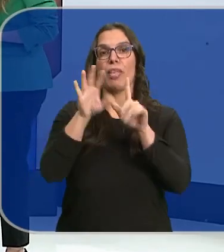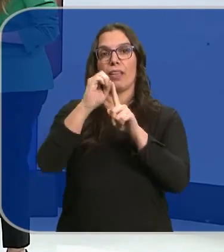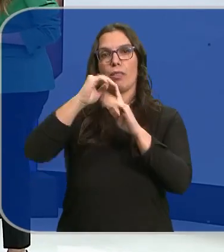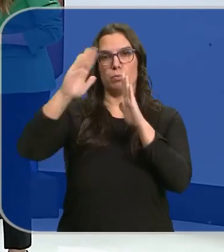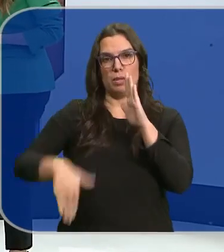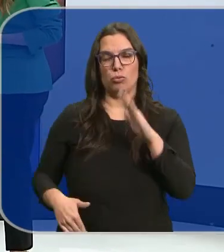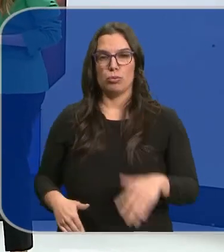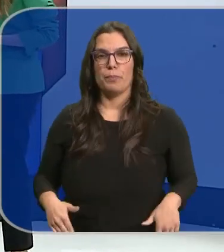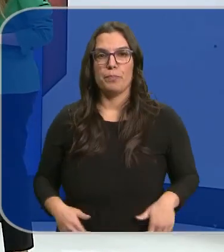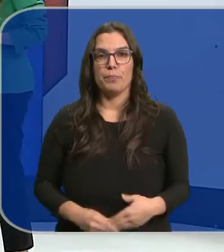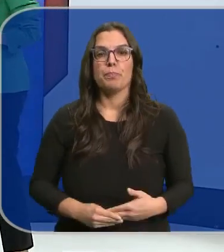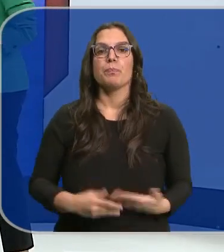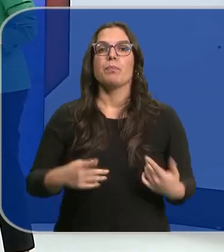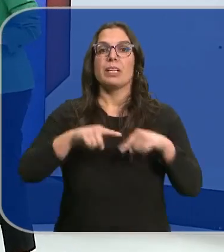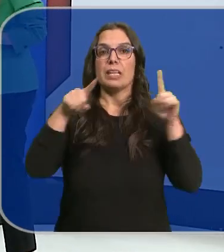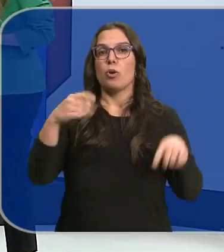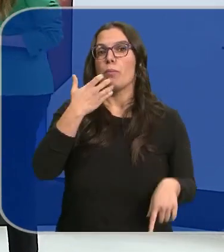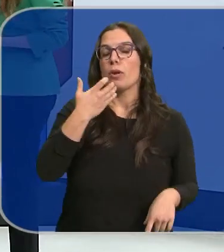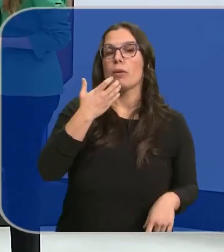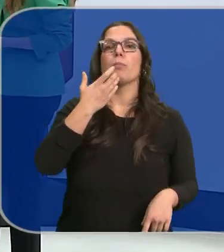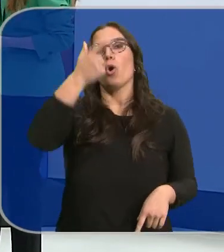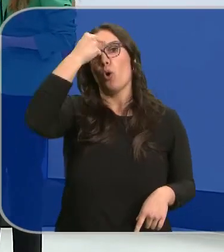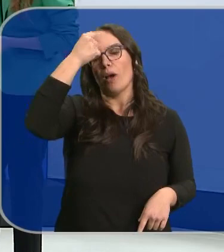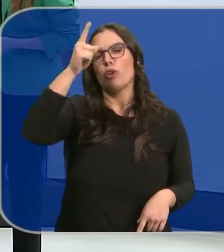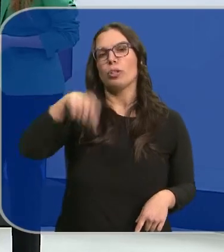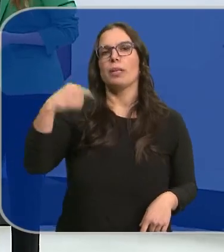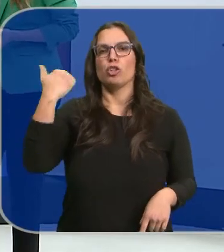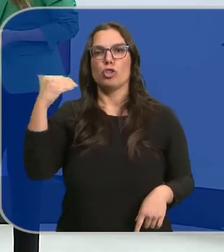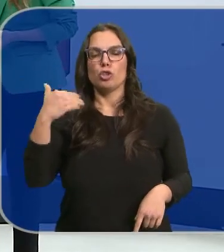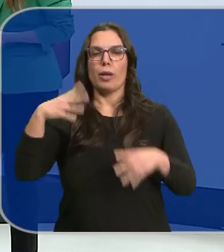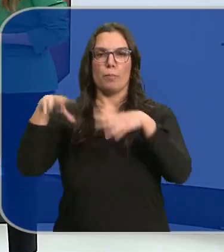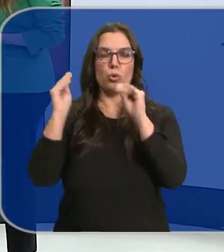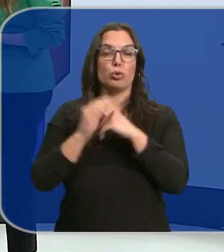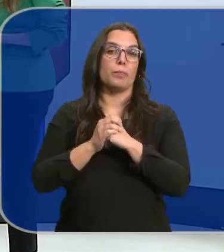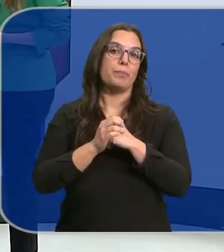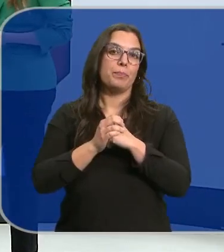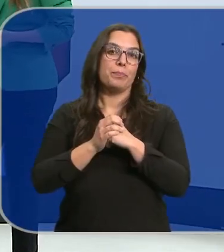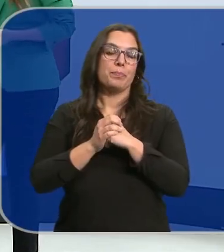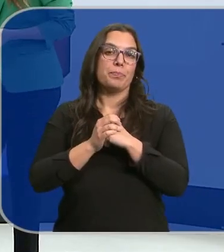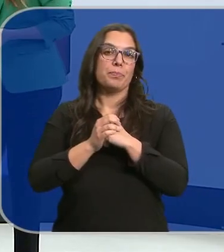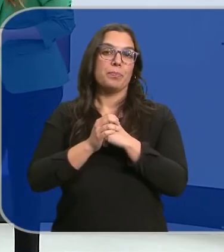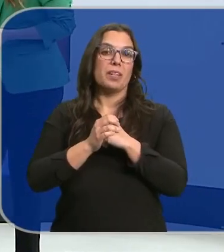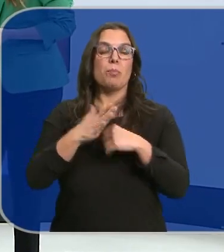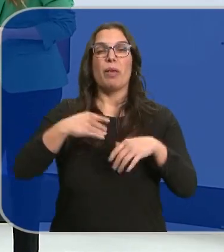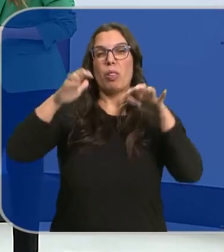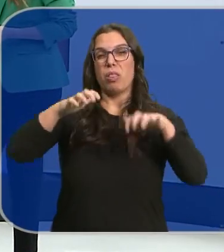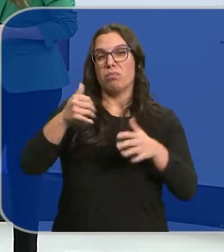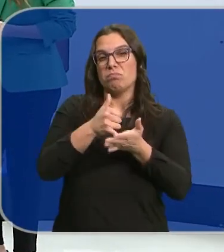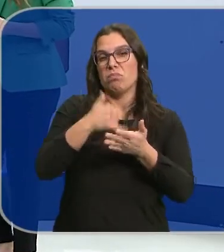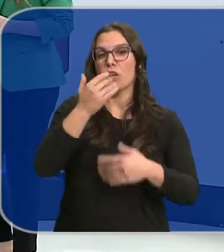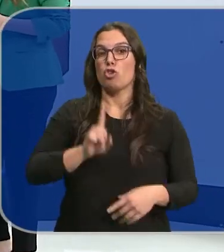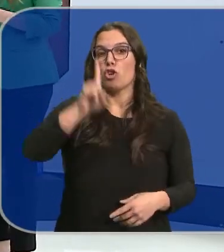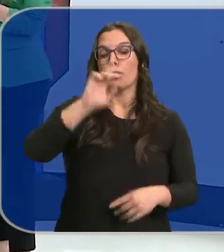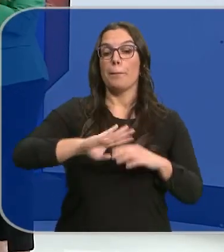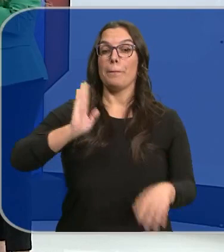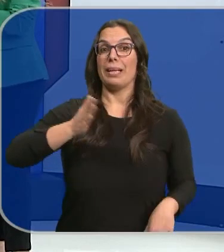de temperatura máxima, tanto en Segovia como en Ávila, así como en Soria y en Burgos. Algunas precipitaciones débiles por el norte y